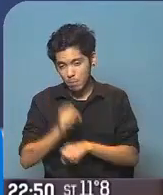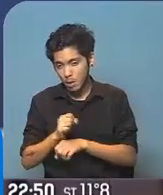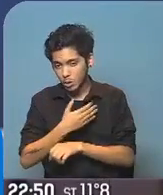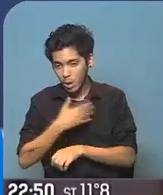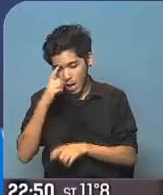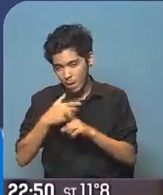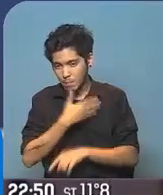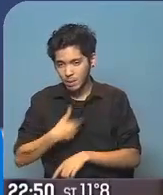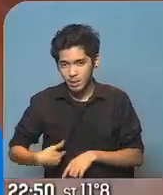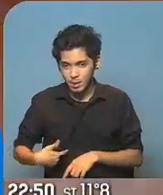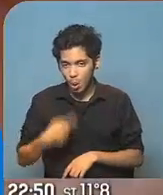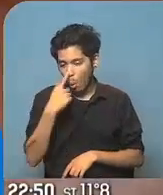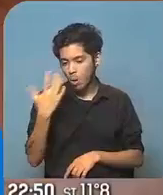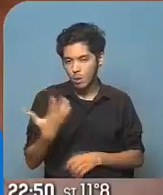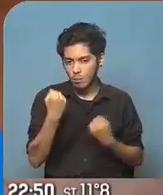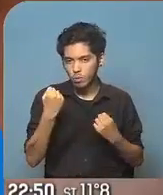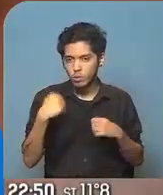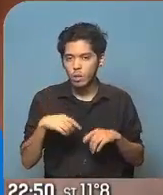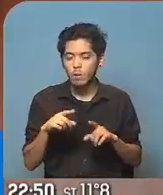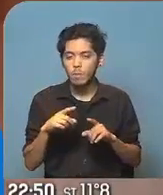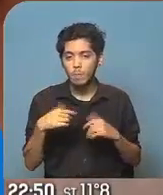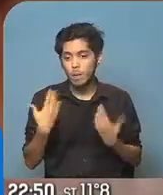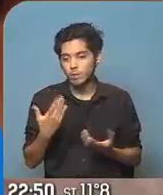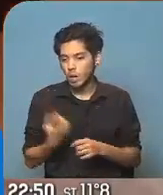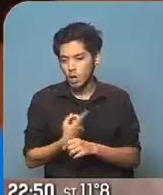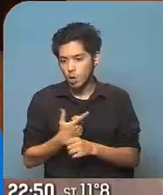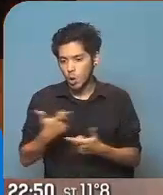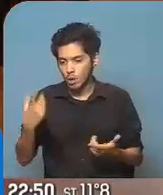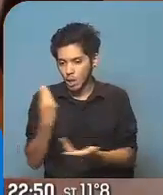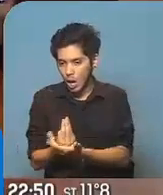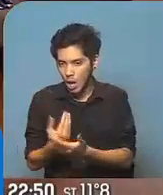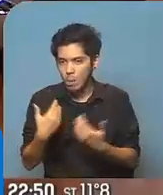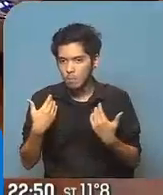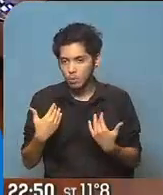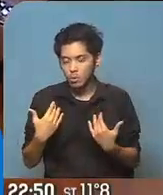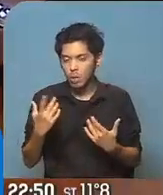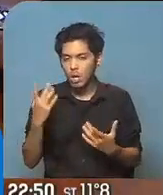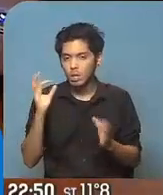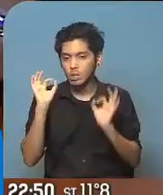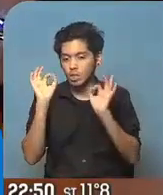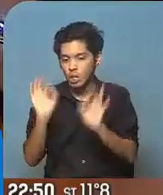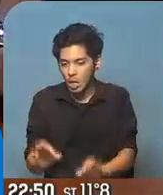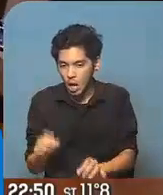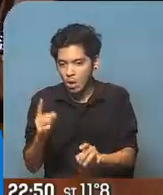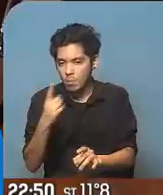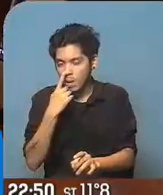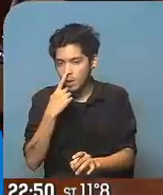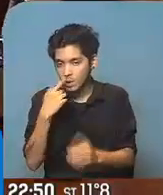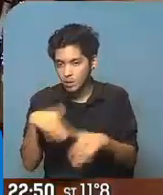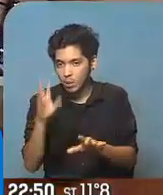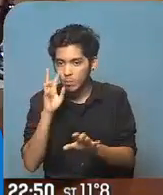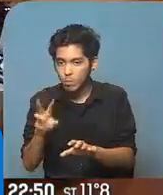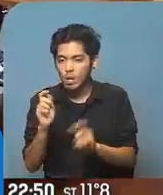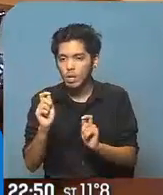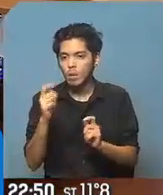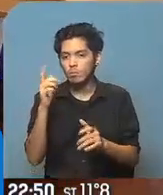que puede haber un último recurso. Entonces, mientras tanto, no aparecen las figuras que podrían llegar, digamos, a concentrar el interés de aquellos que,